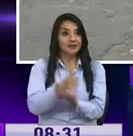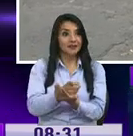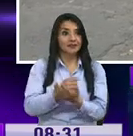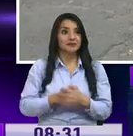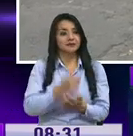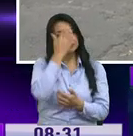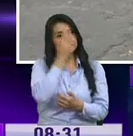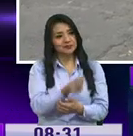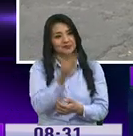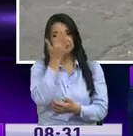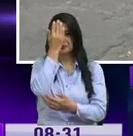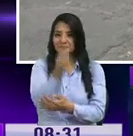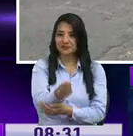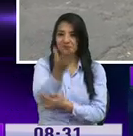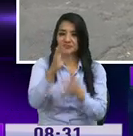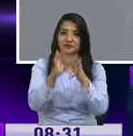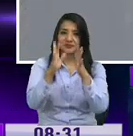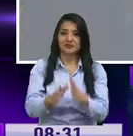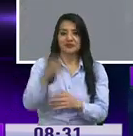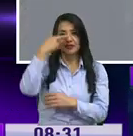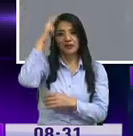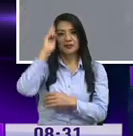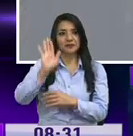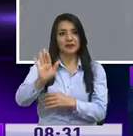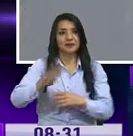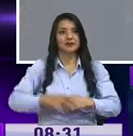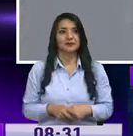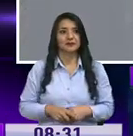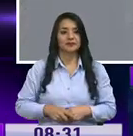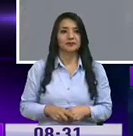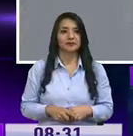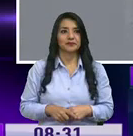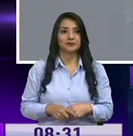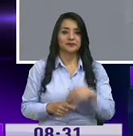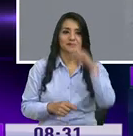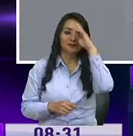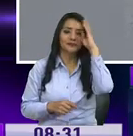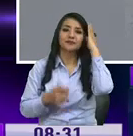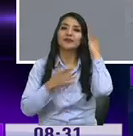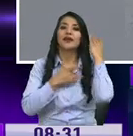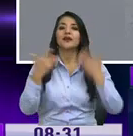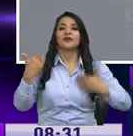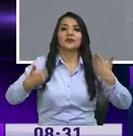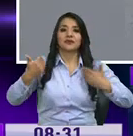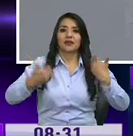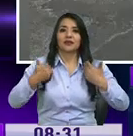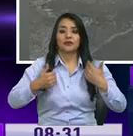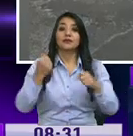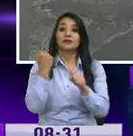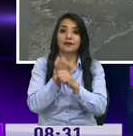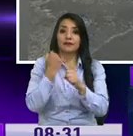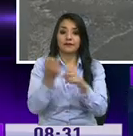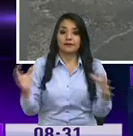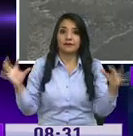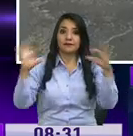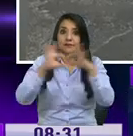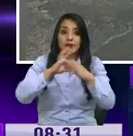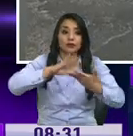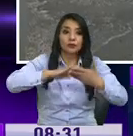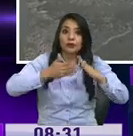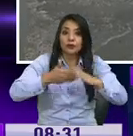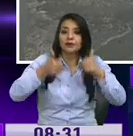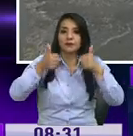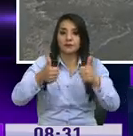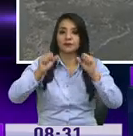y buenos días a Alison y a Roberto en estudios. Sí, pues la verdad es que estamos muy contentos porque un trabajo en conjunto con la comunidad hemos